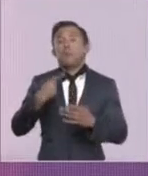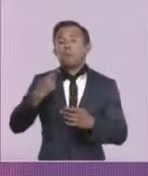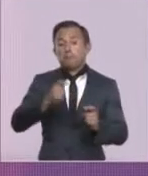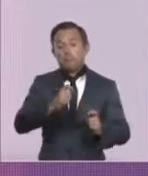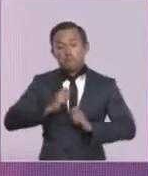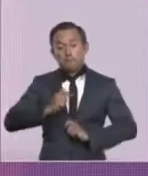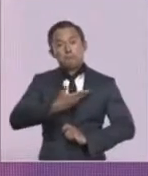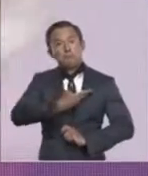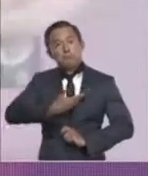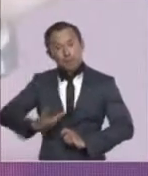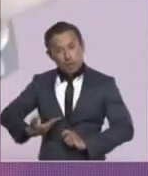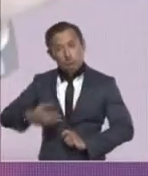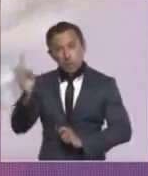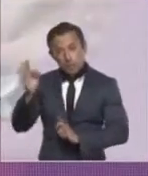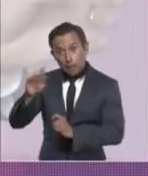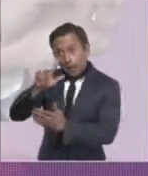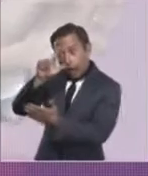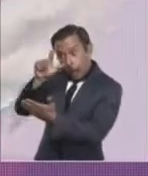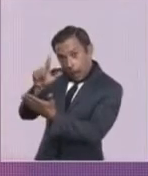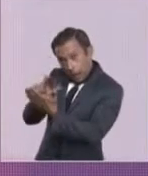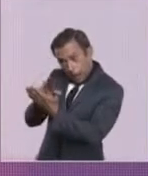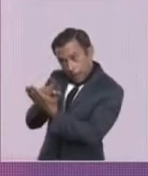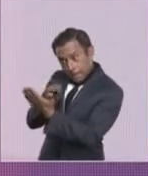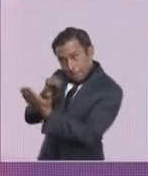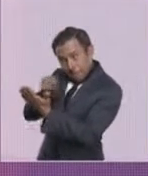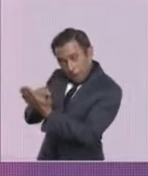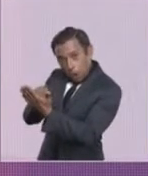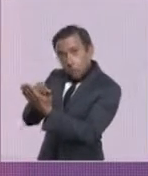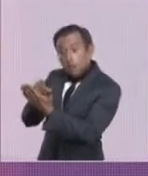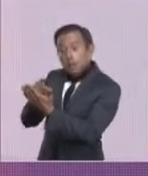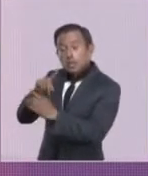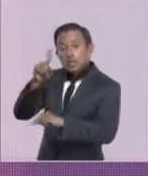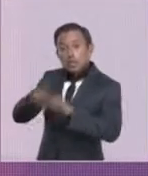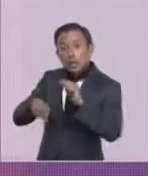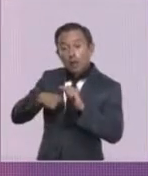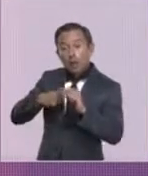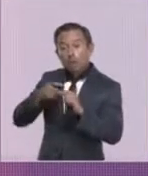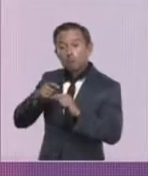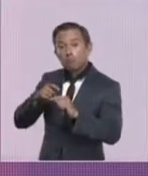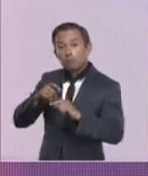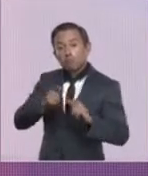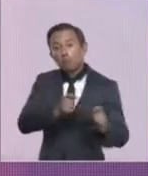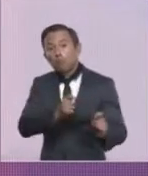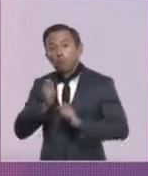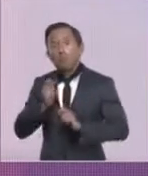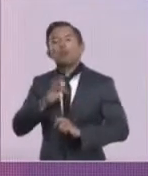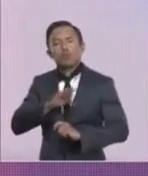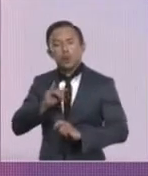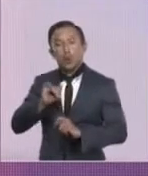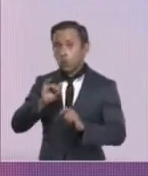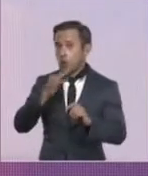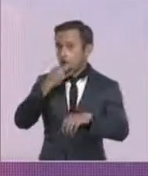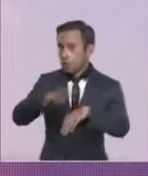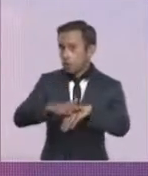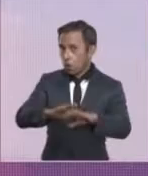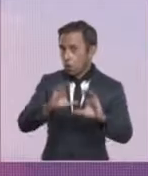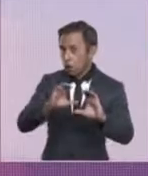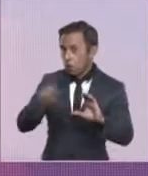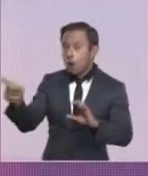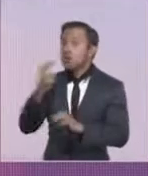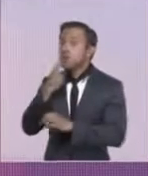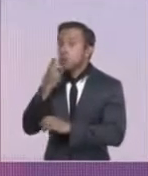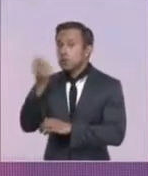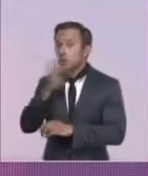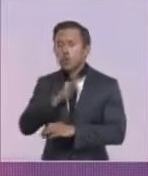Anaya, abanderado de la coalición de México al Frente, explicó que su propuesta se basa en 2 ejes: la prevención social a través